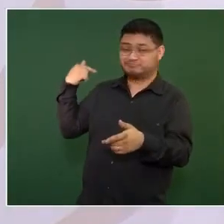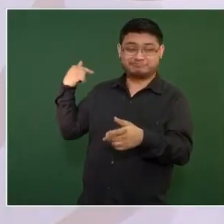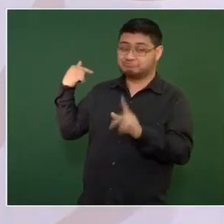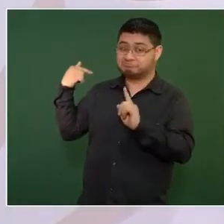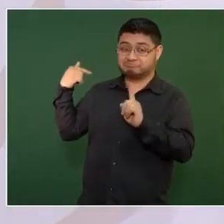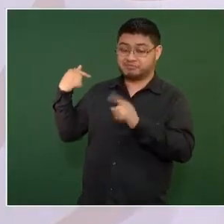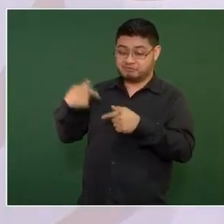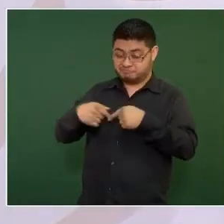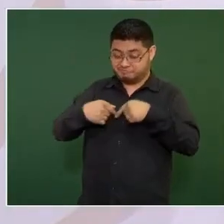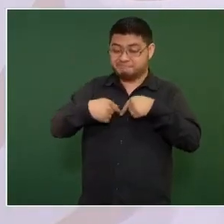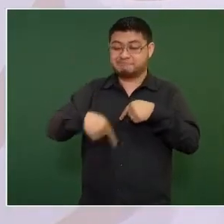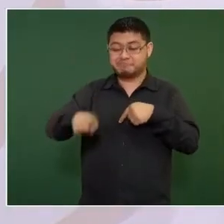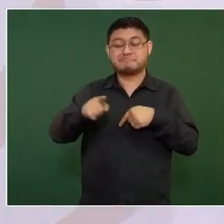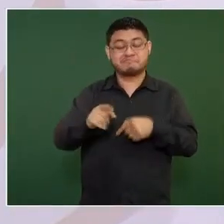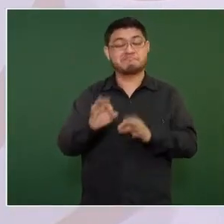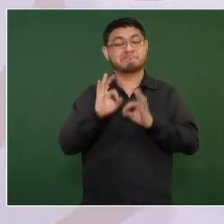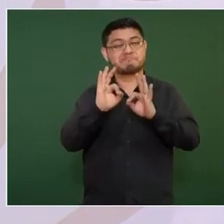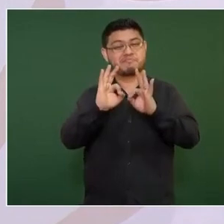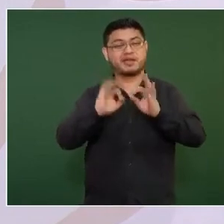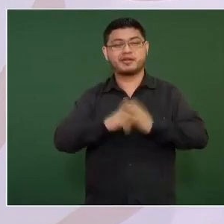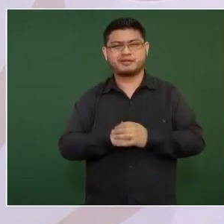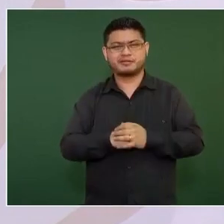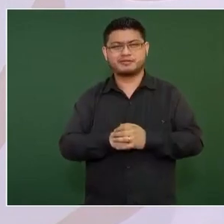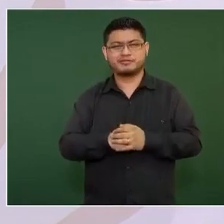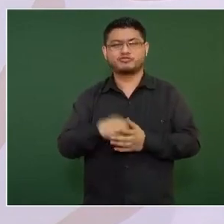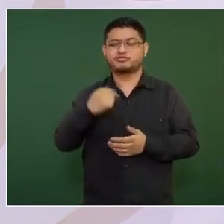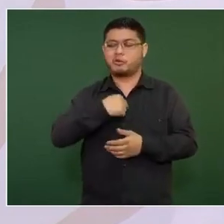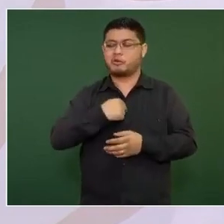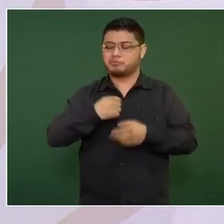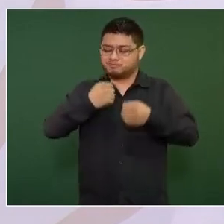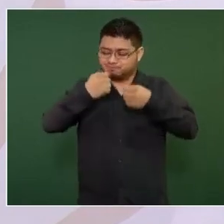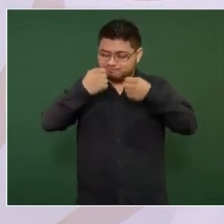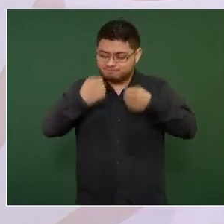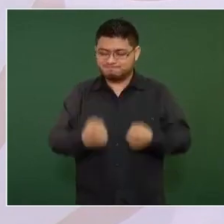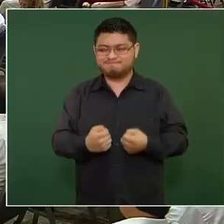Por eso confirmo de que